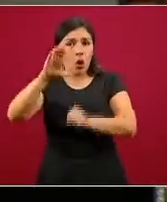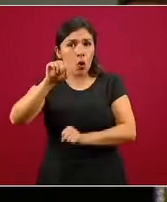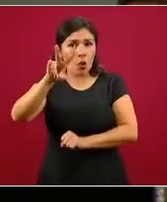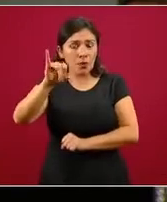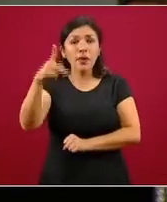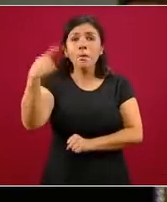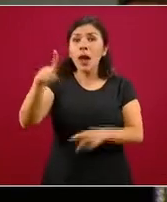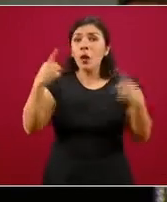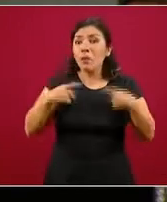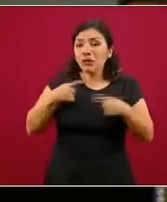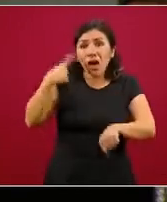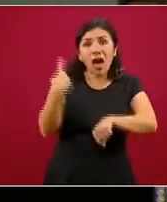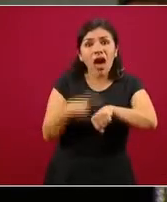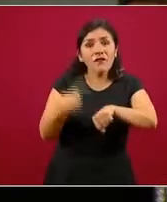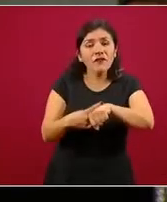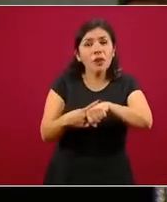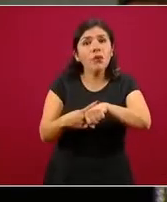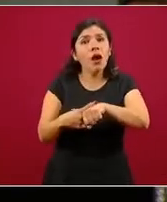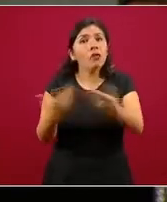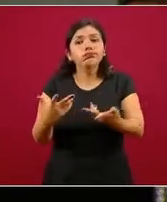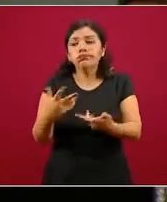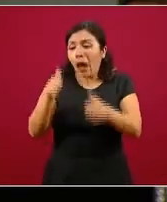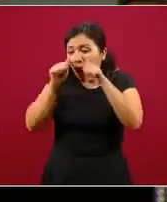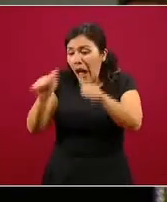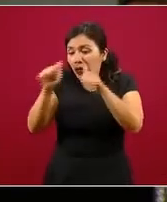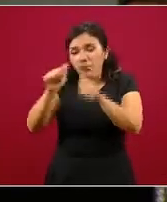los enfermos en este caso se les ha negado